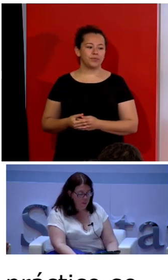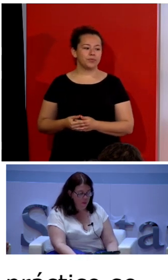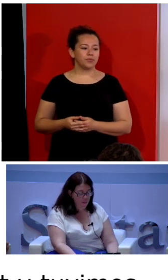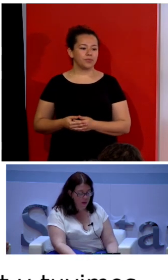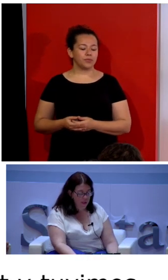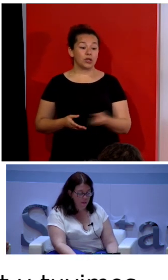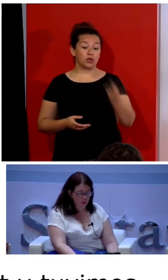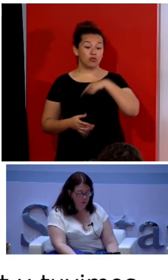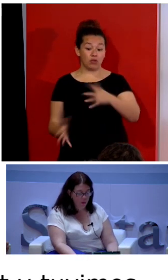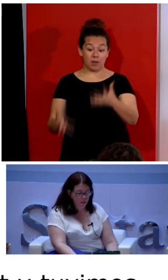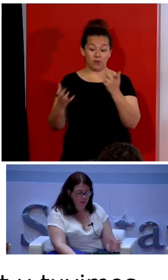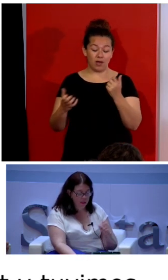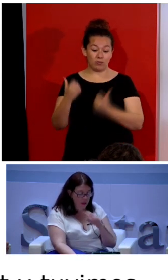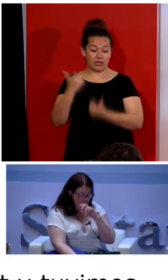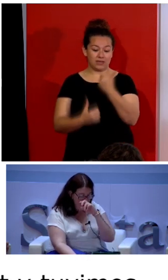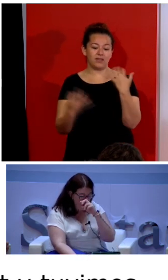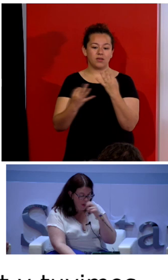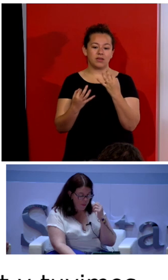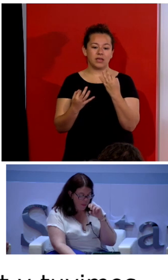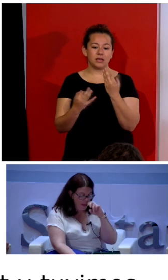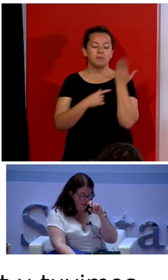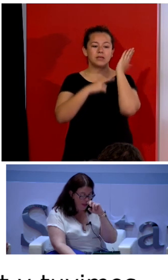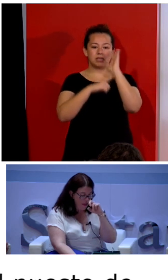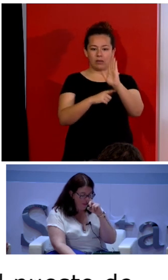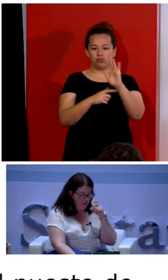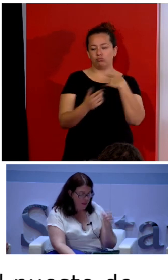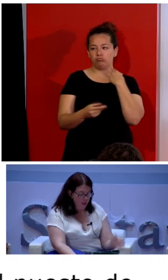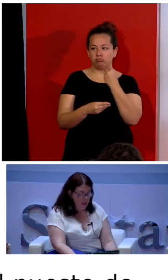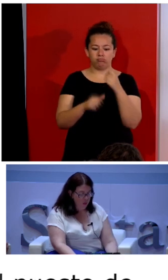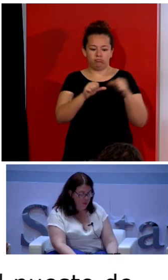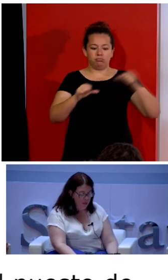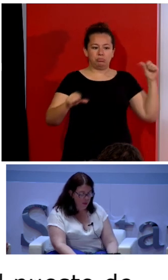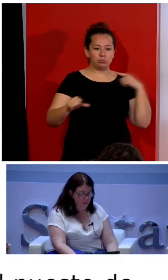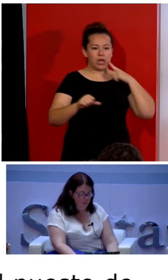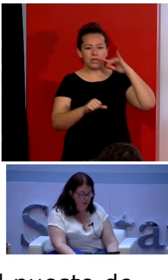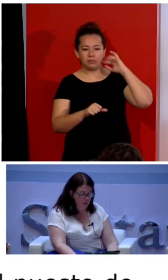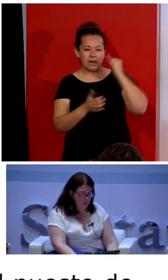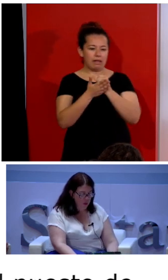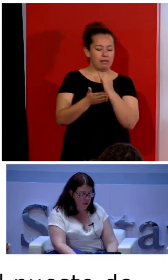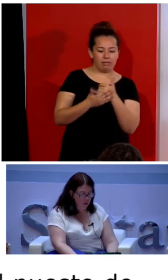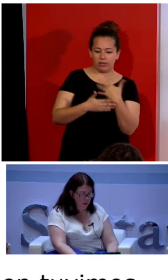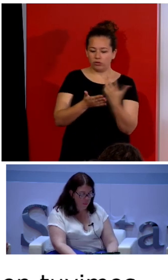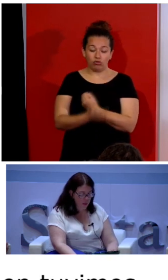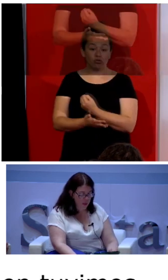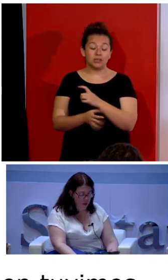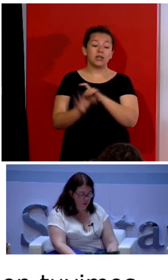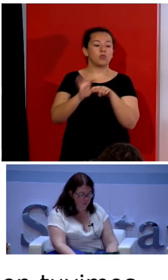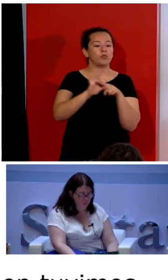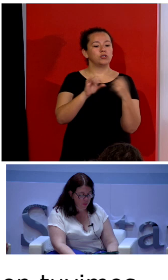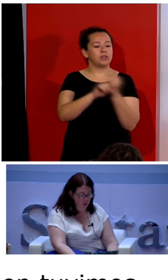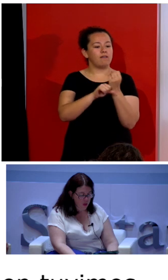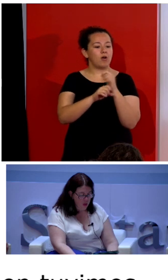Lo que aprobamos en el examen, tuvimos que presentar los méritos, las experiencias y tuviéramos que ir en puestos de trabajo